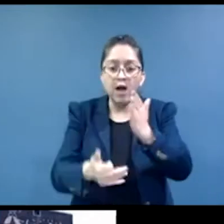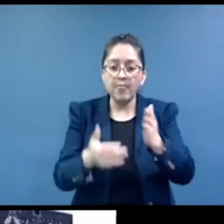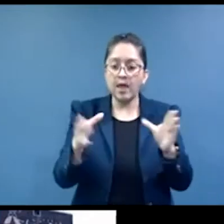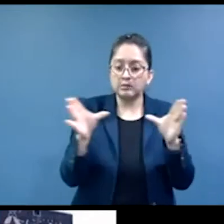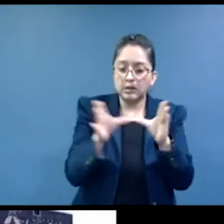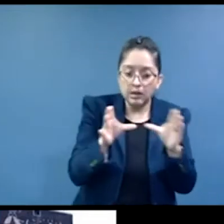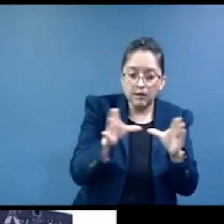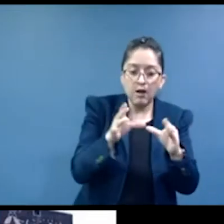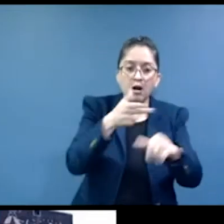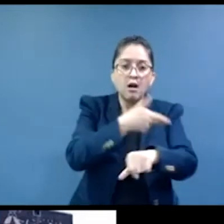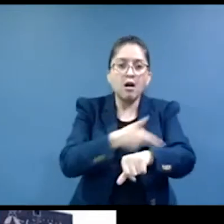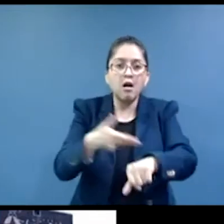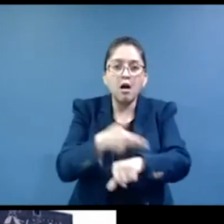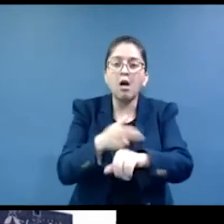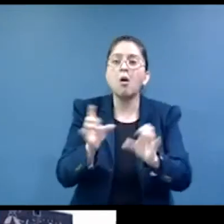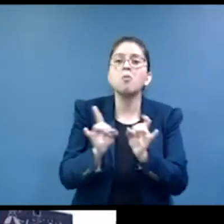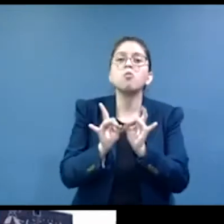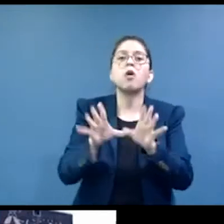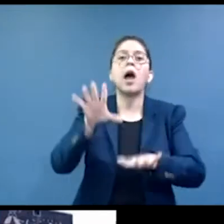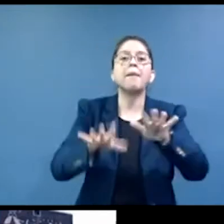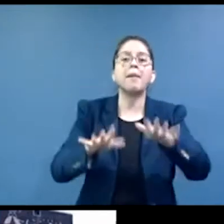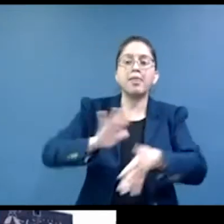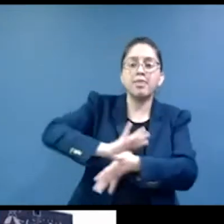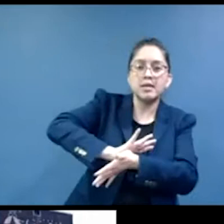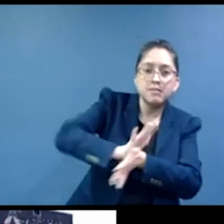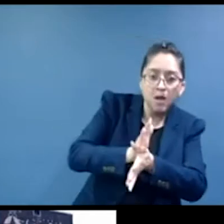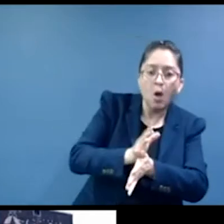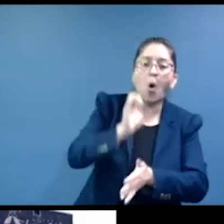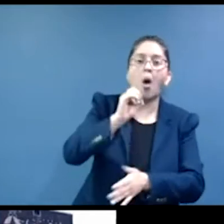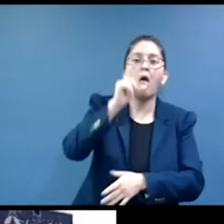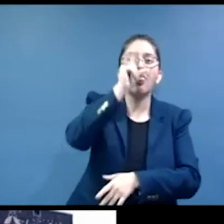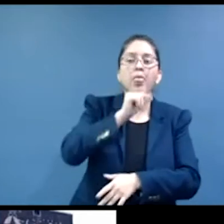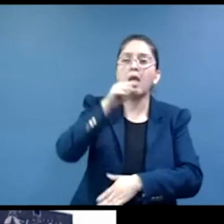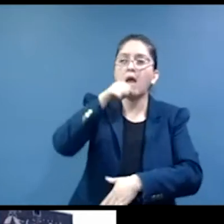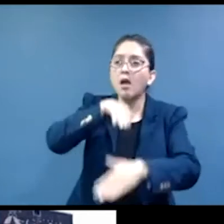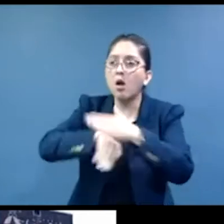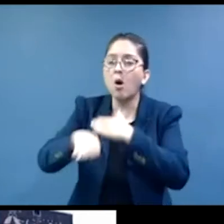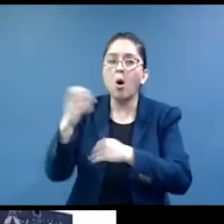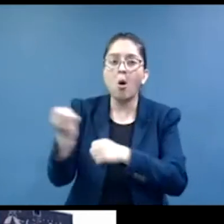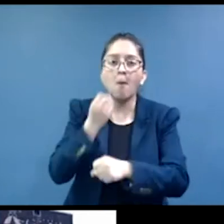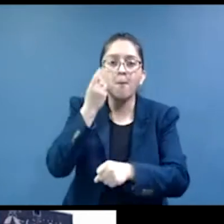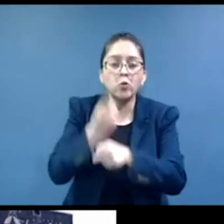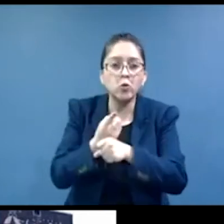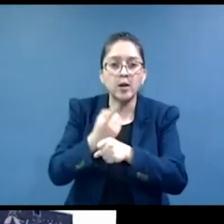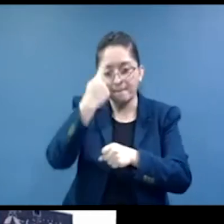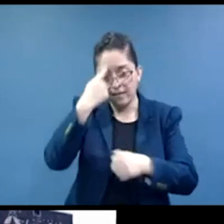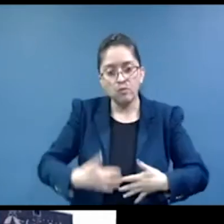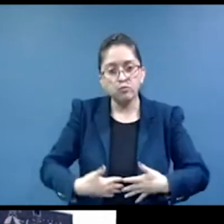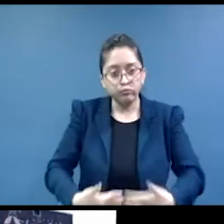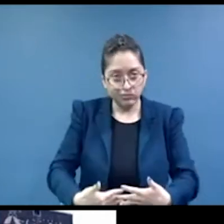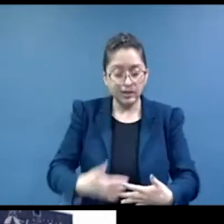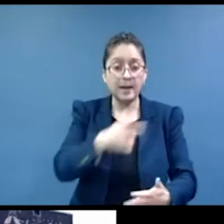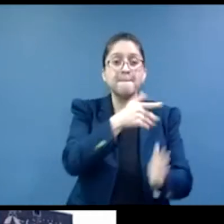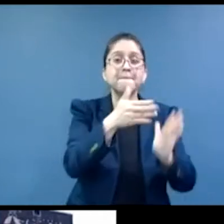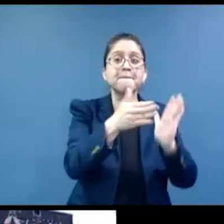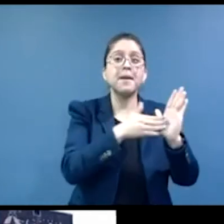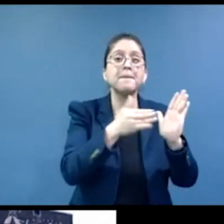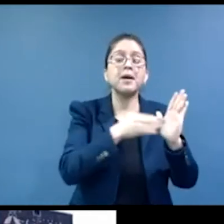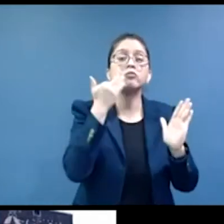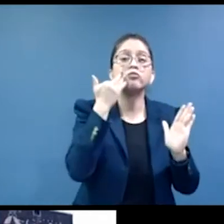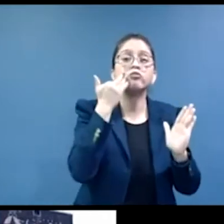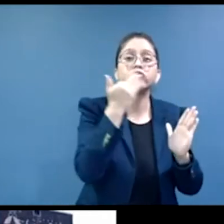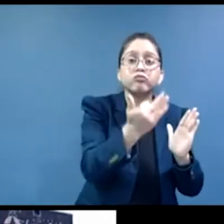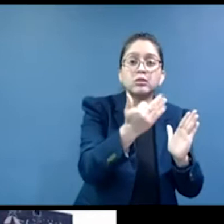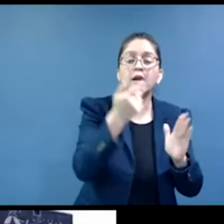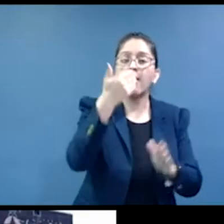discriminación, falta de acceso a los servicios, y además algo que creo que el informe presenta muy bien es falta de acceso a los servicios, no solo